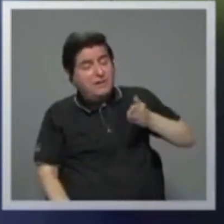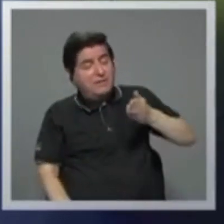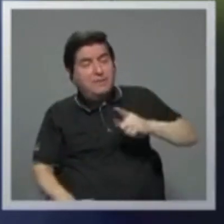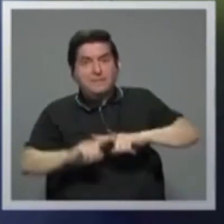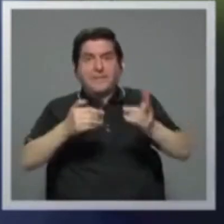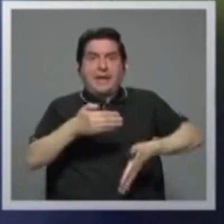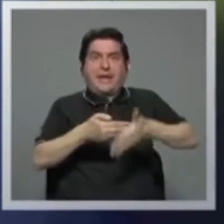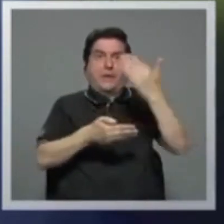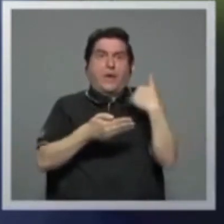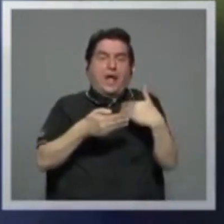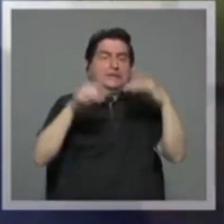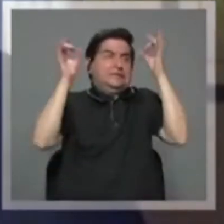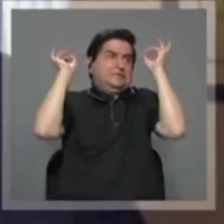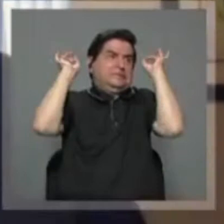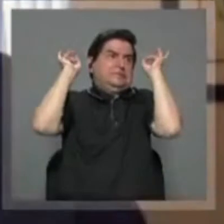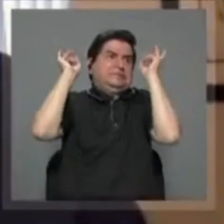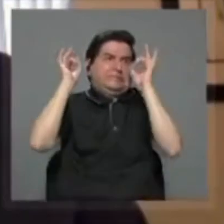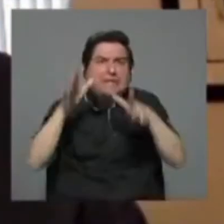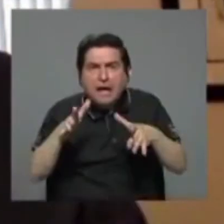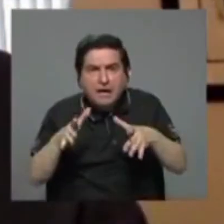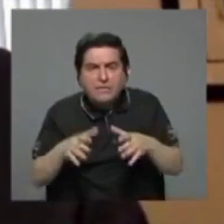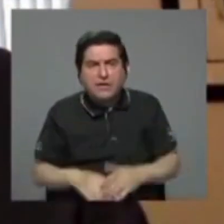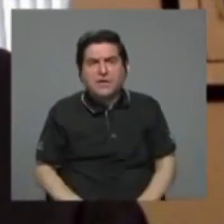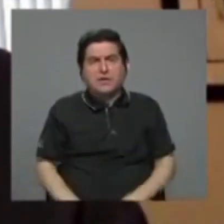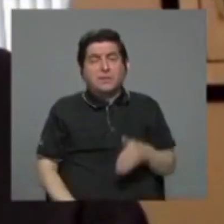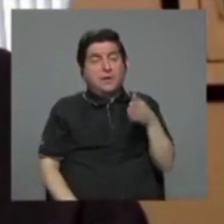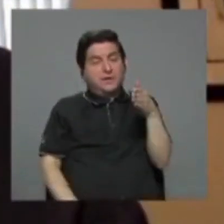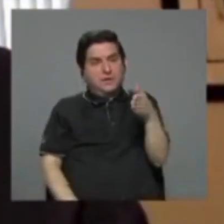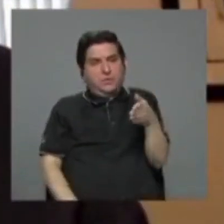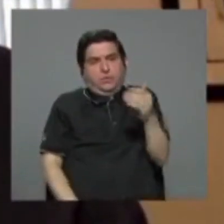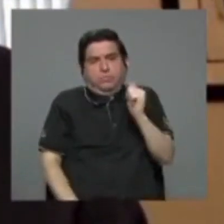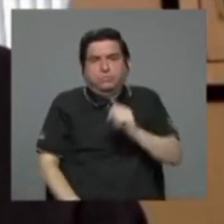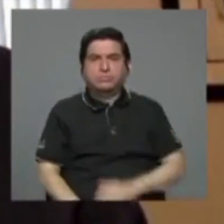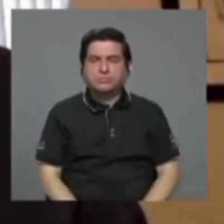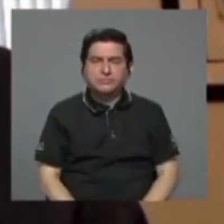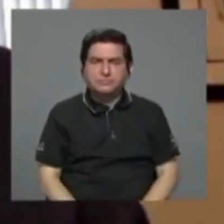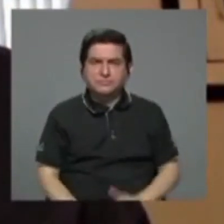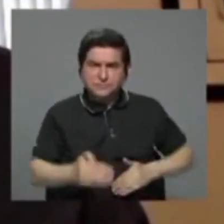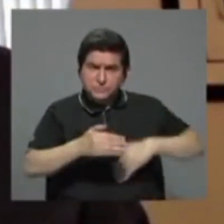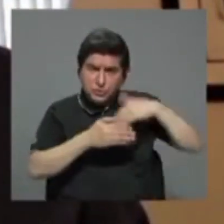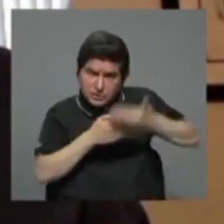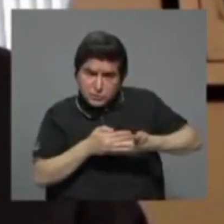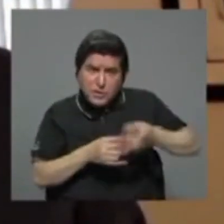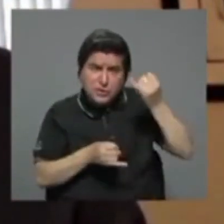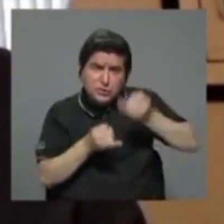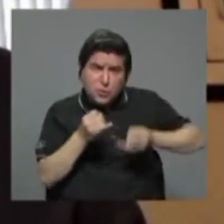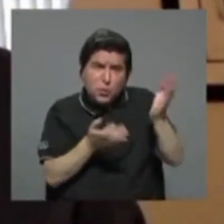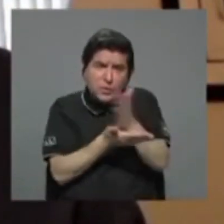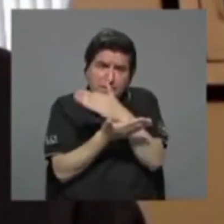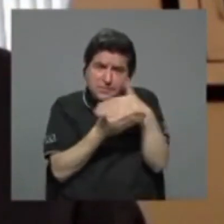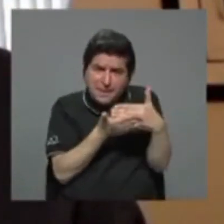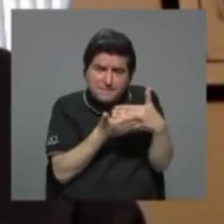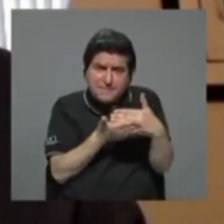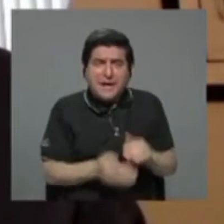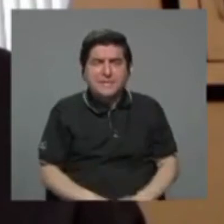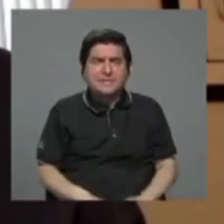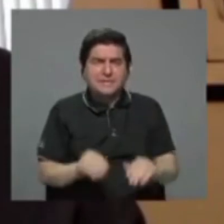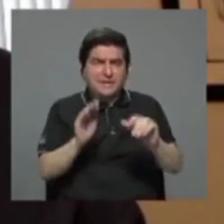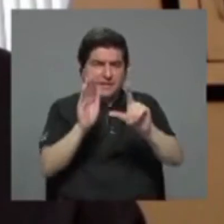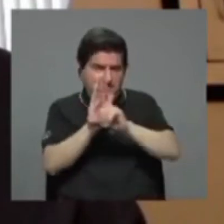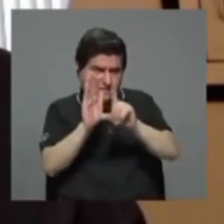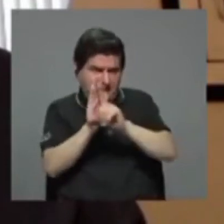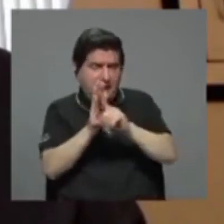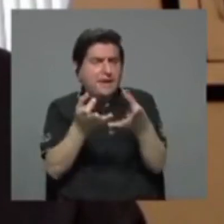antes era extremadamente lento. Y luego una última pieza de legislación que yo